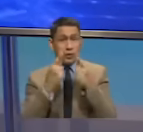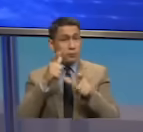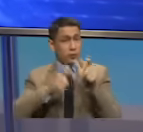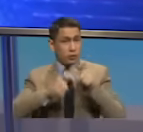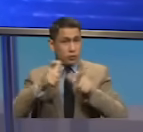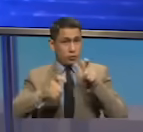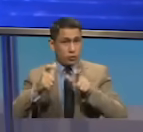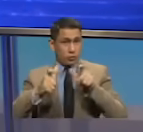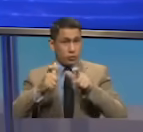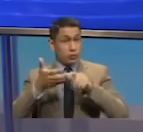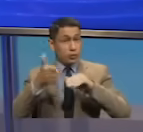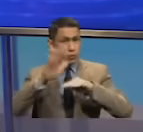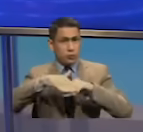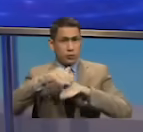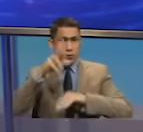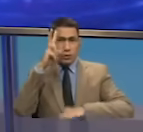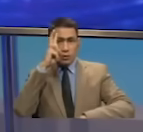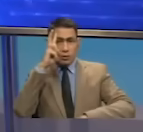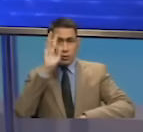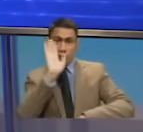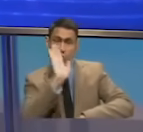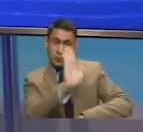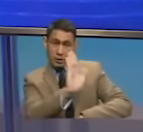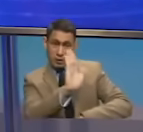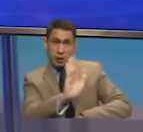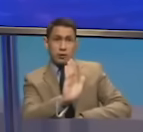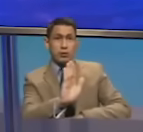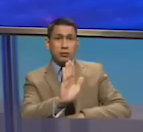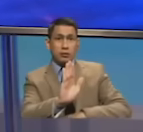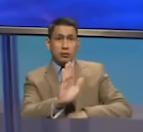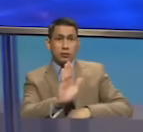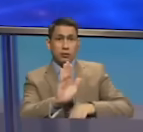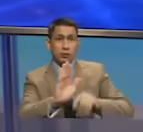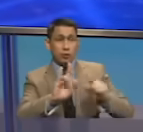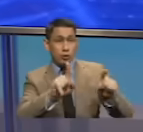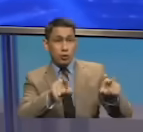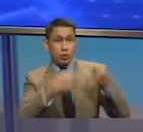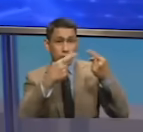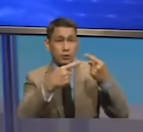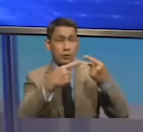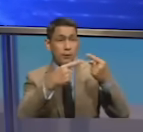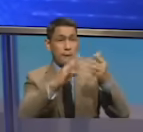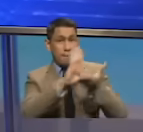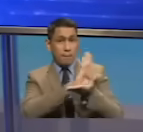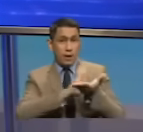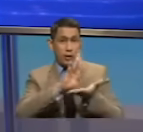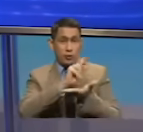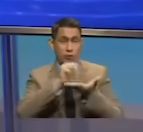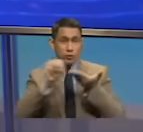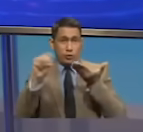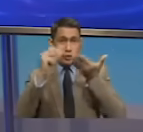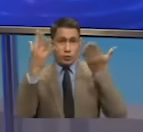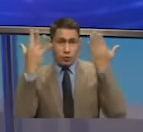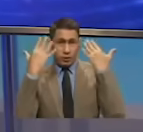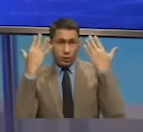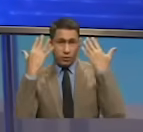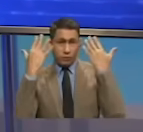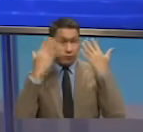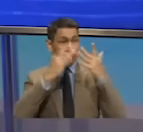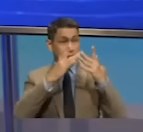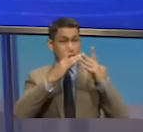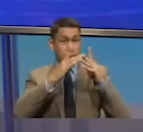Se trata de los vacunadores, que en este caso pues siguen amenazando a los habitantes en el norte de Guayaquil. Algunos advierten a